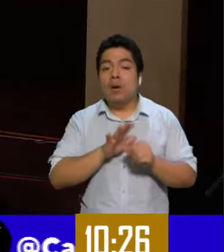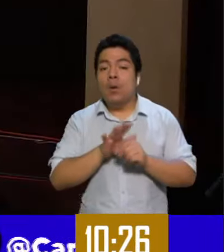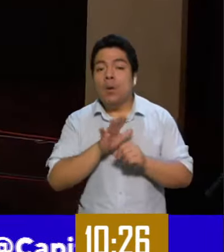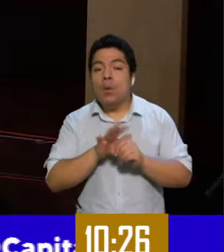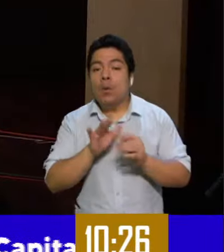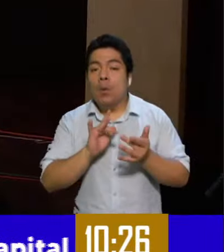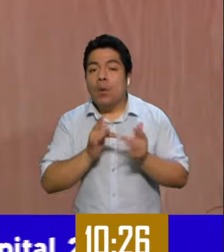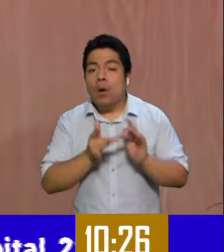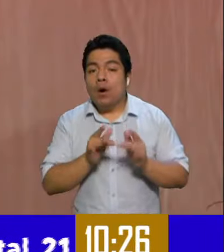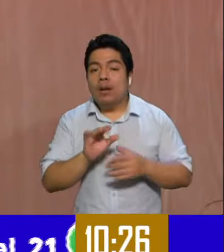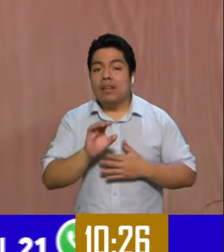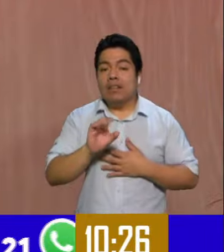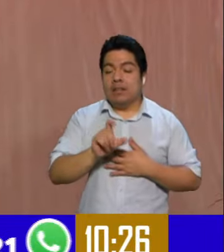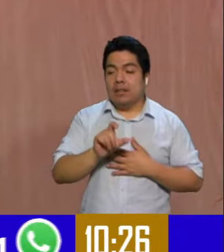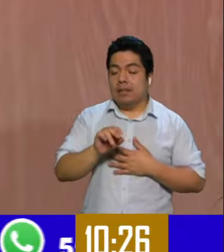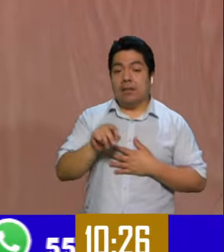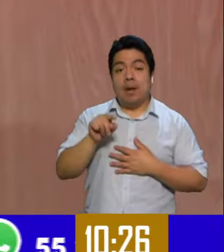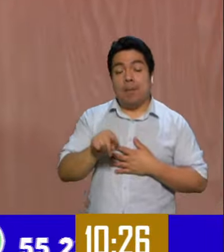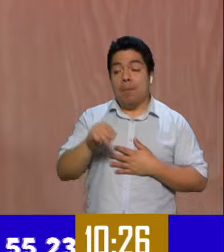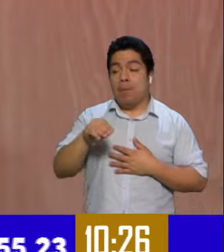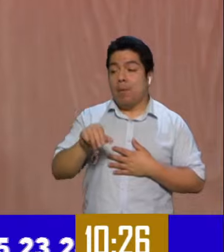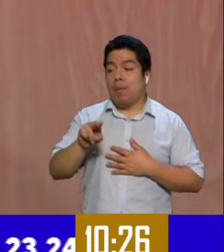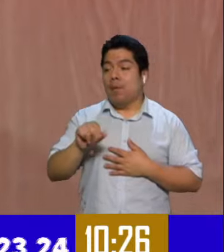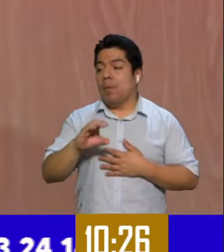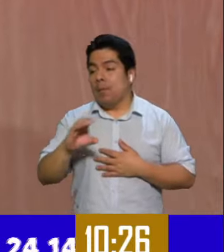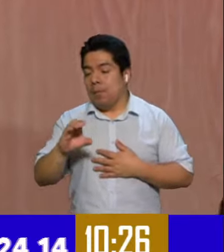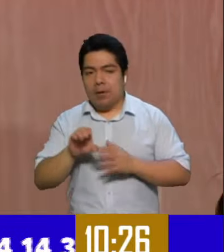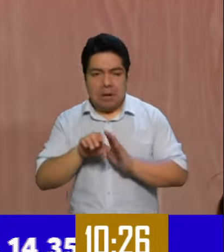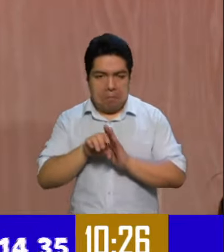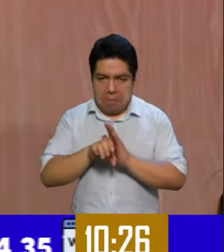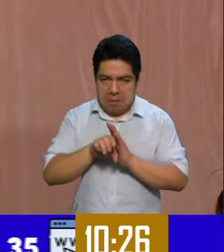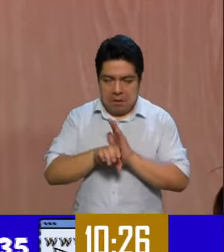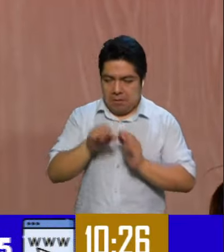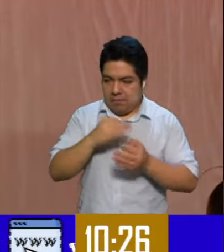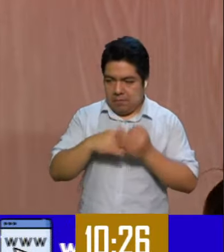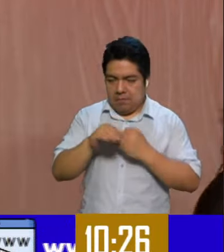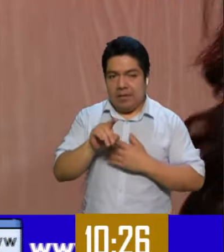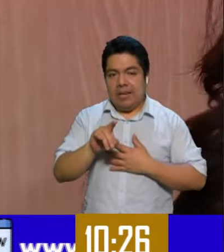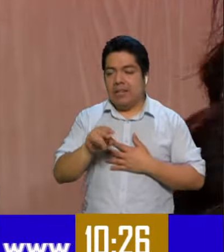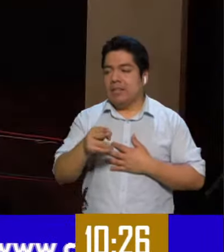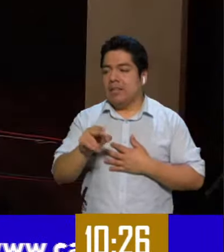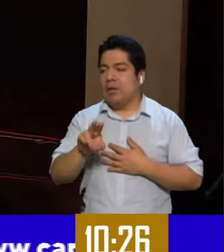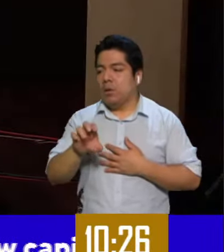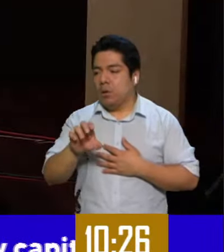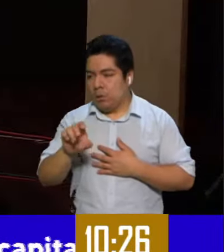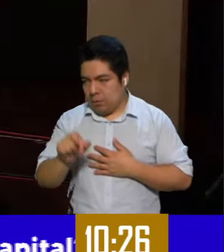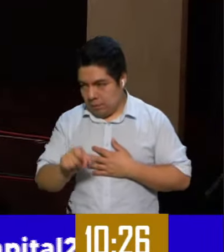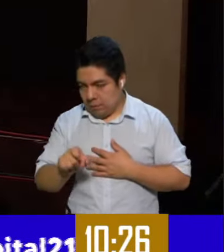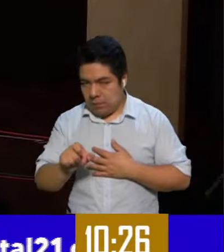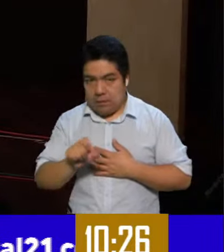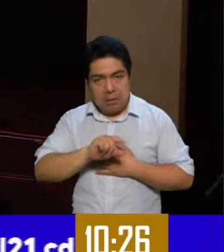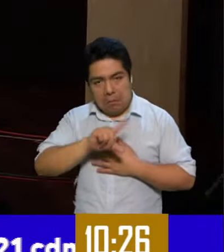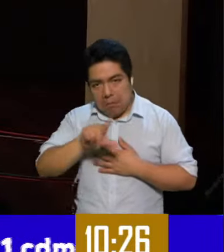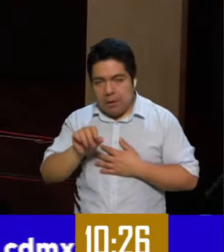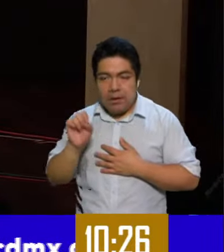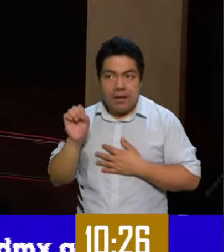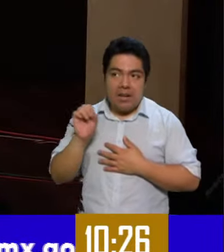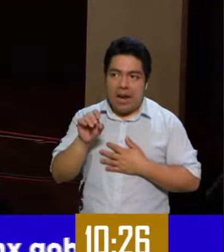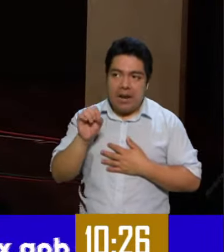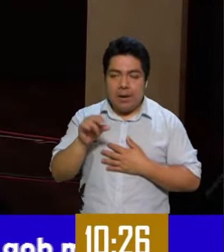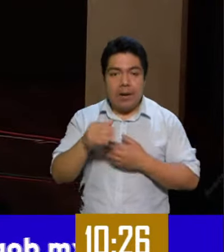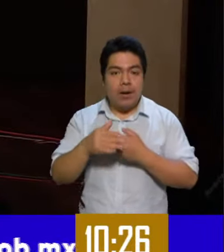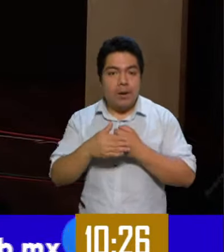sociales? Shanique.music en Instagram y en todo lo demás, Shanique Hughes. Y ahí vemos Ahí presentaciones próximas y todo